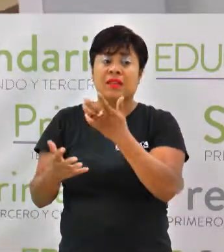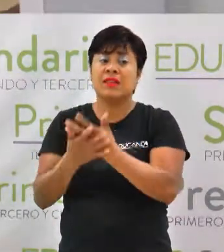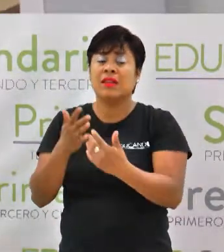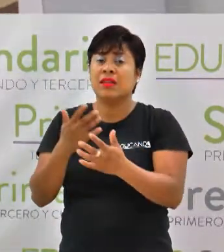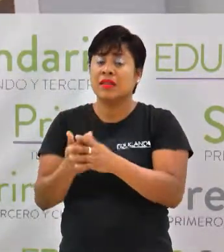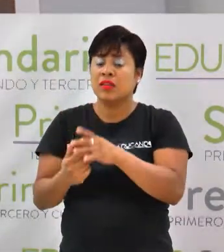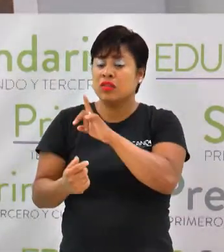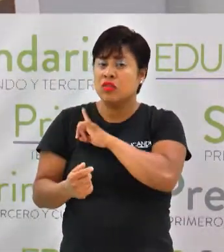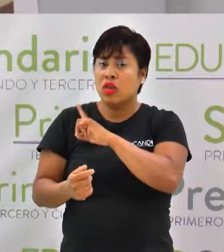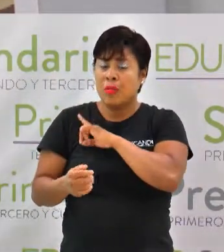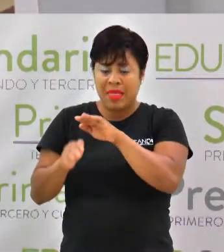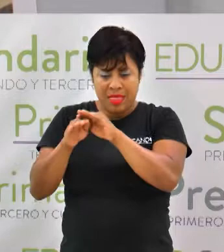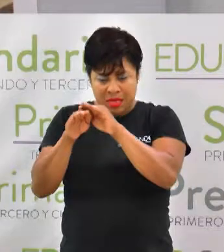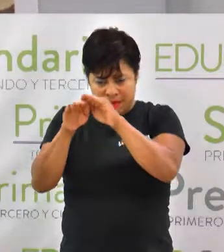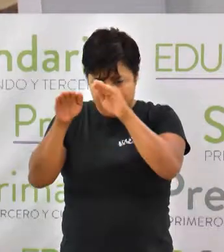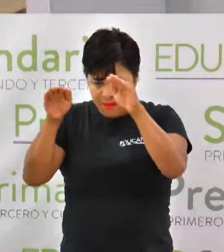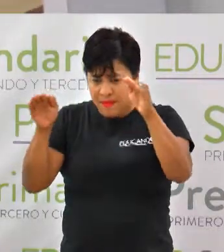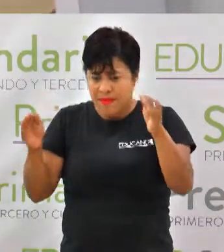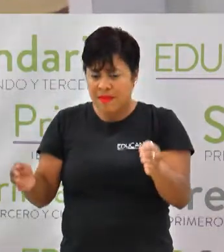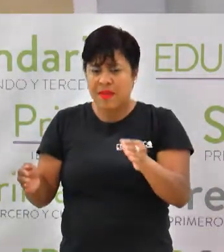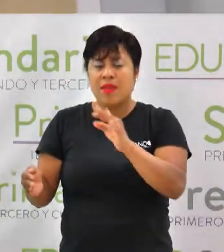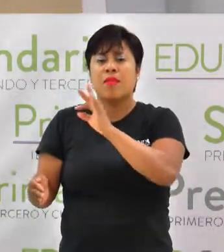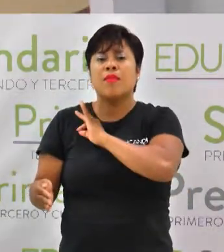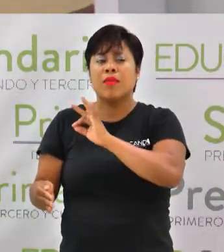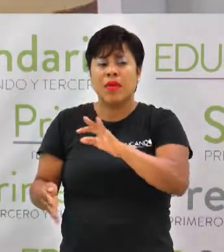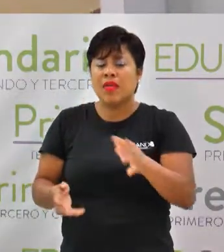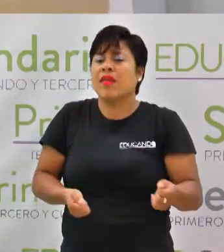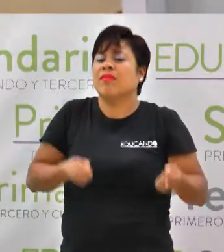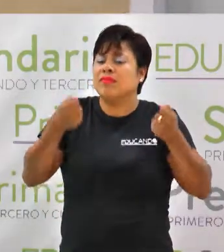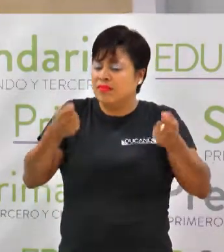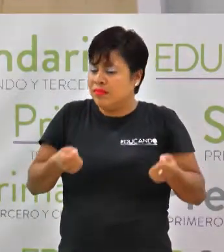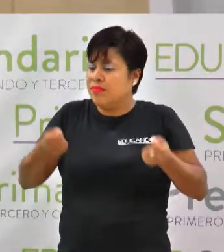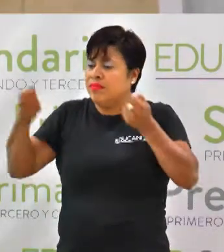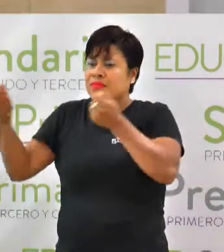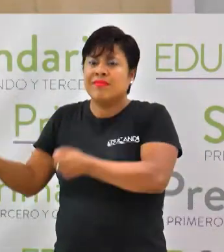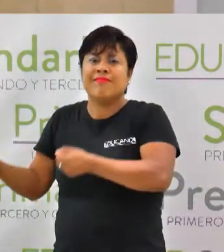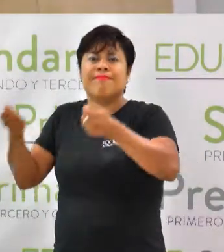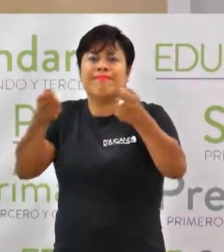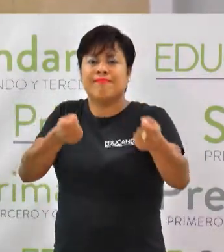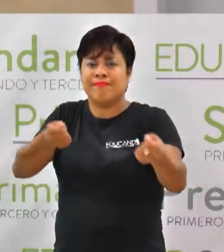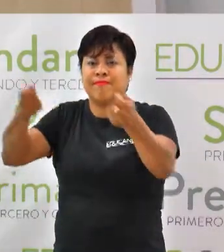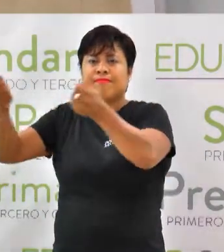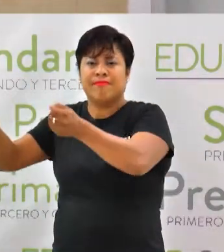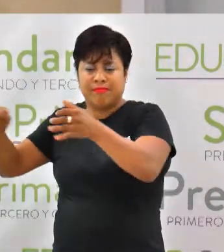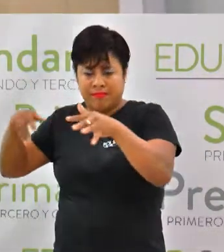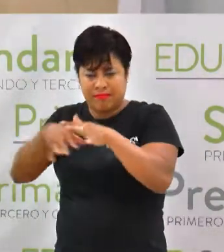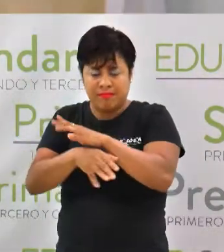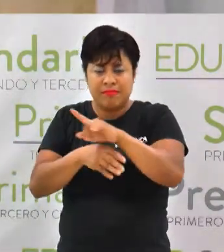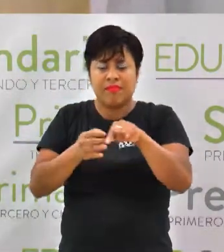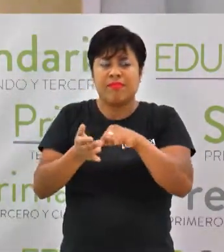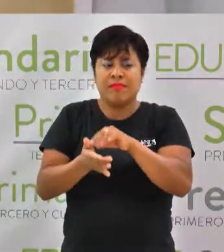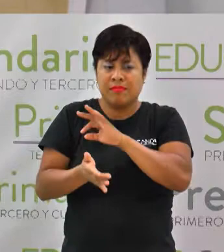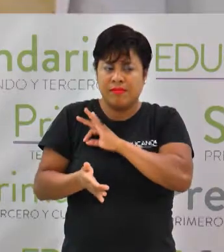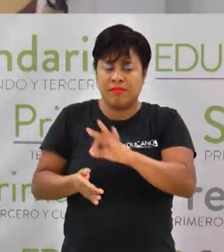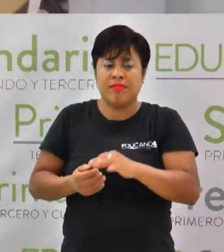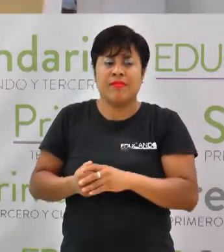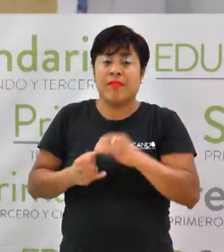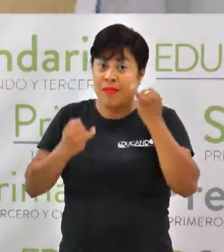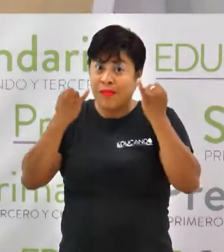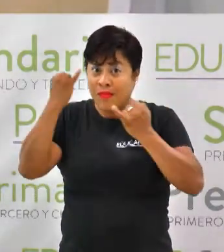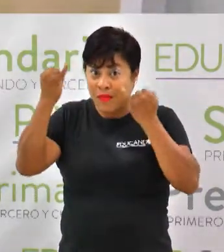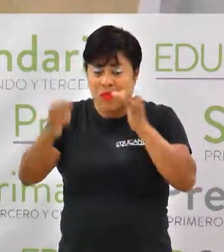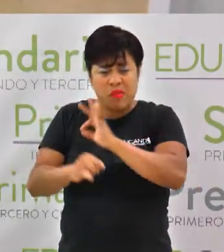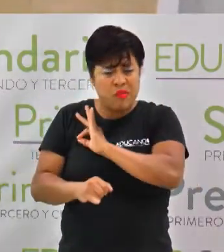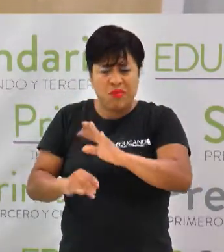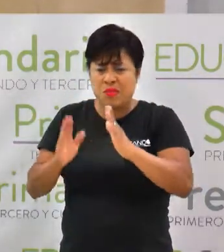están hechas de una sola pieza y pueden transportarse a cualquier lugar.